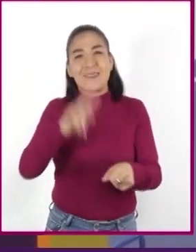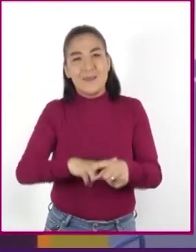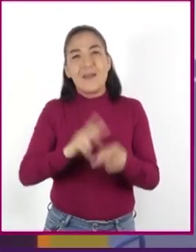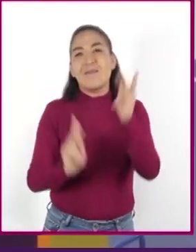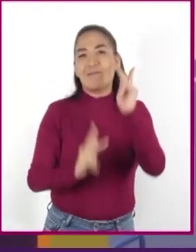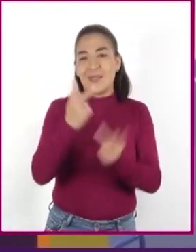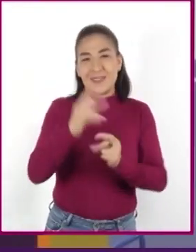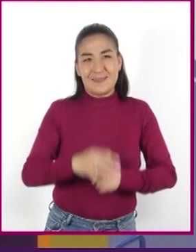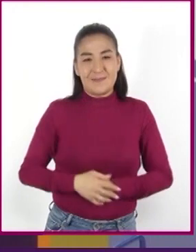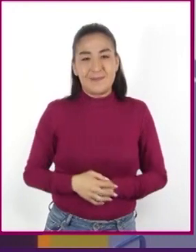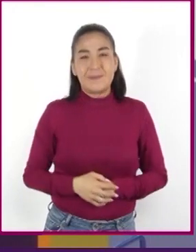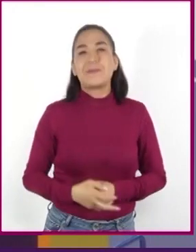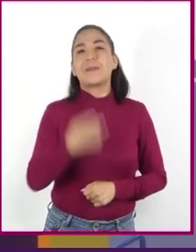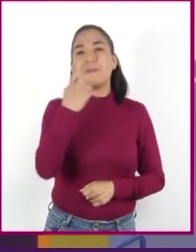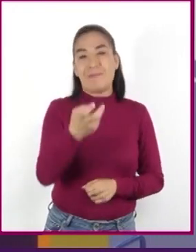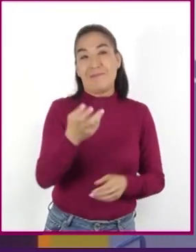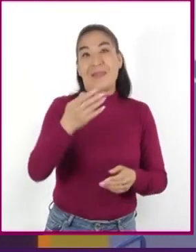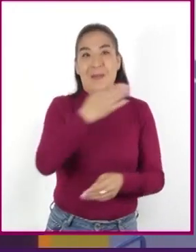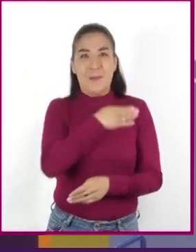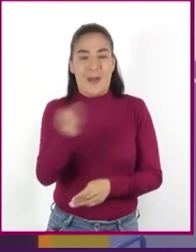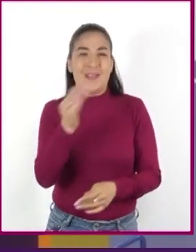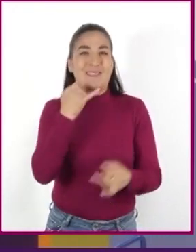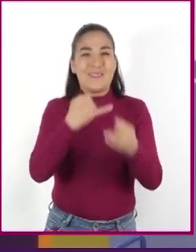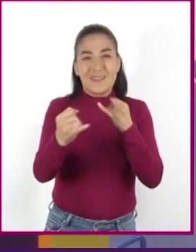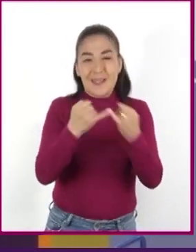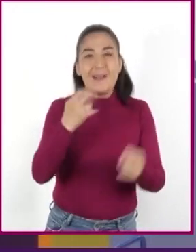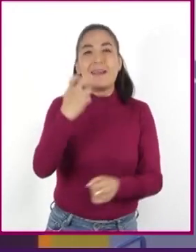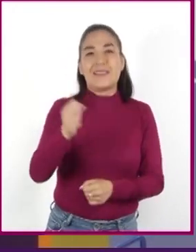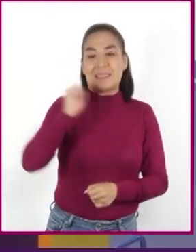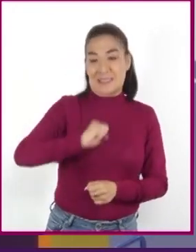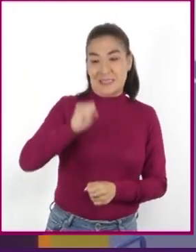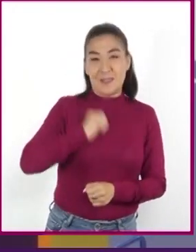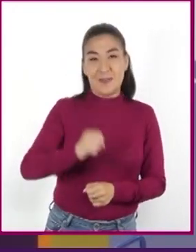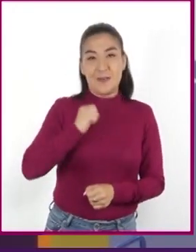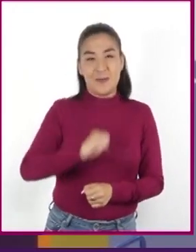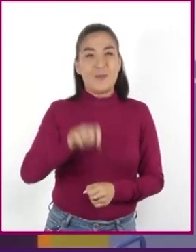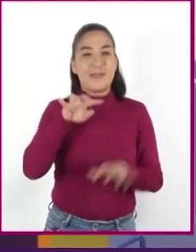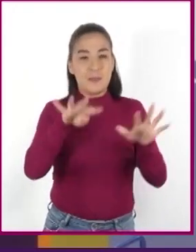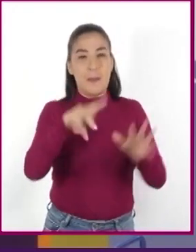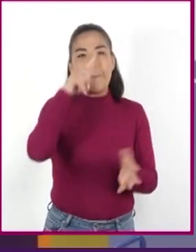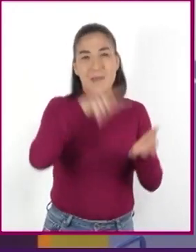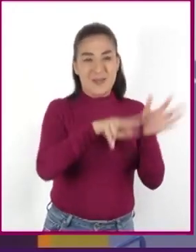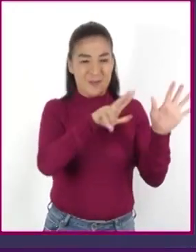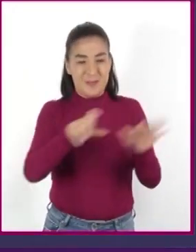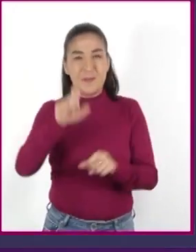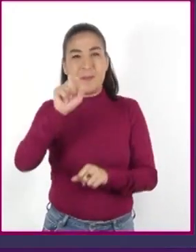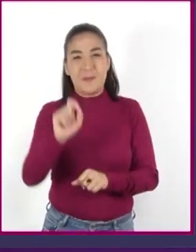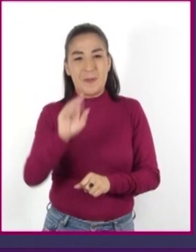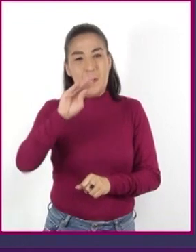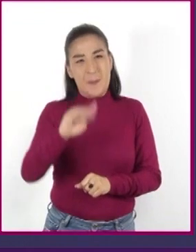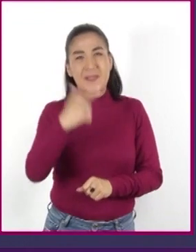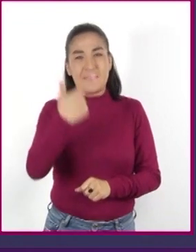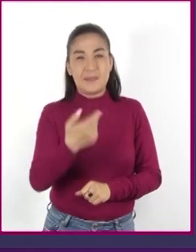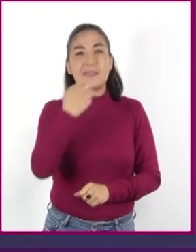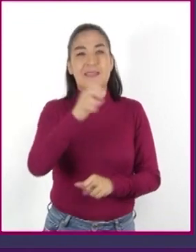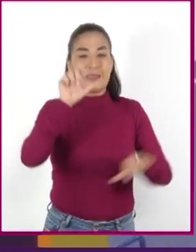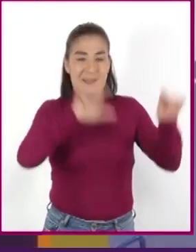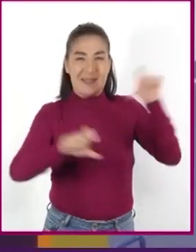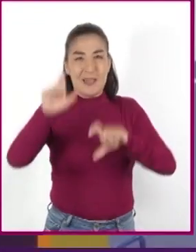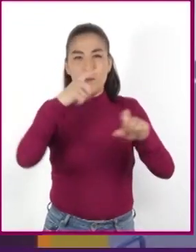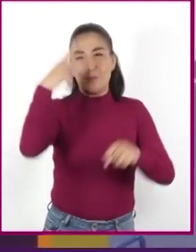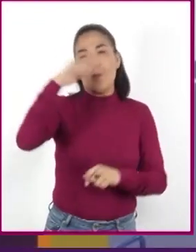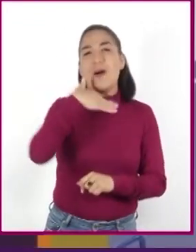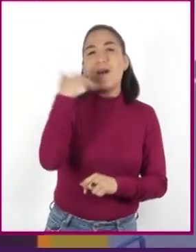a principios del siglo XIX, para ser exactos, en 1897, el químico alemán Felix Hoffmann comenzó